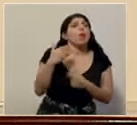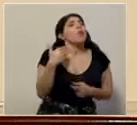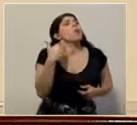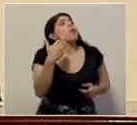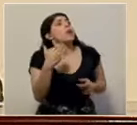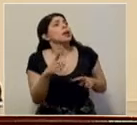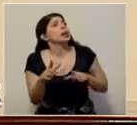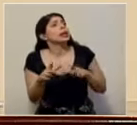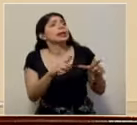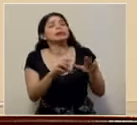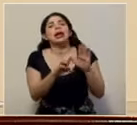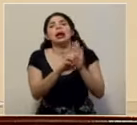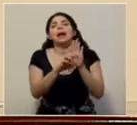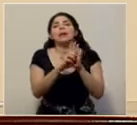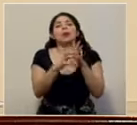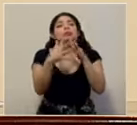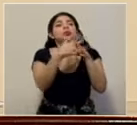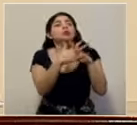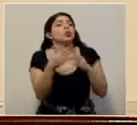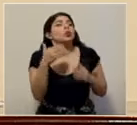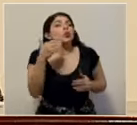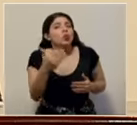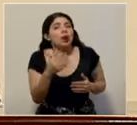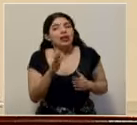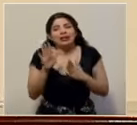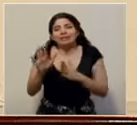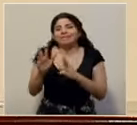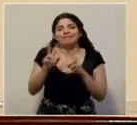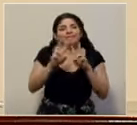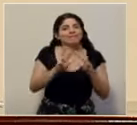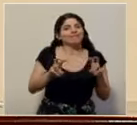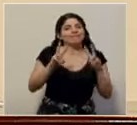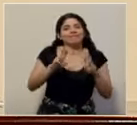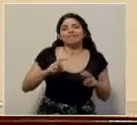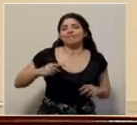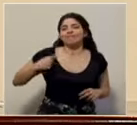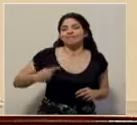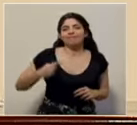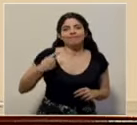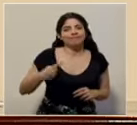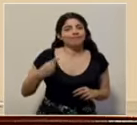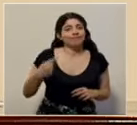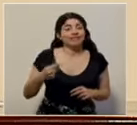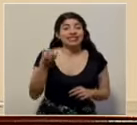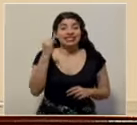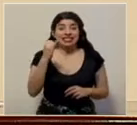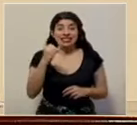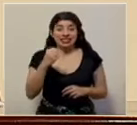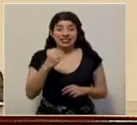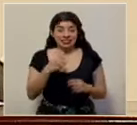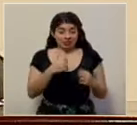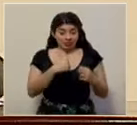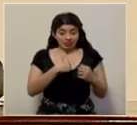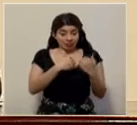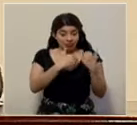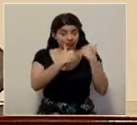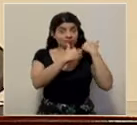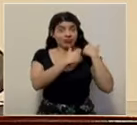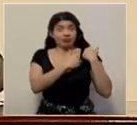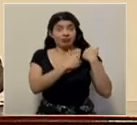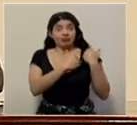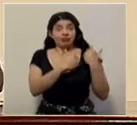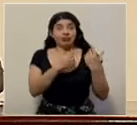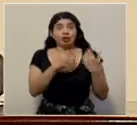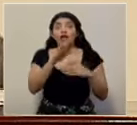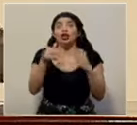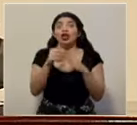vamos a estar listos, por ejemplo, para abrir desde Estados Unidos. Eso es un análisis constante, permanente. Si estuviera en las manos de una decisión